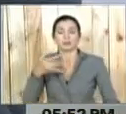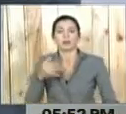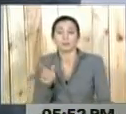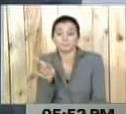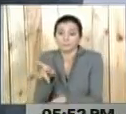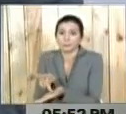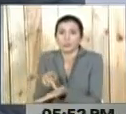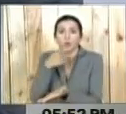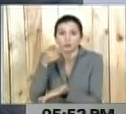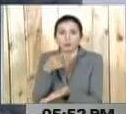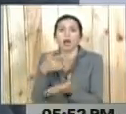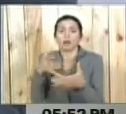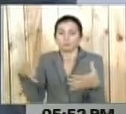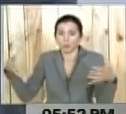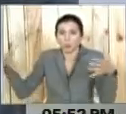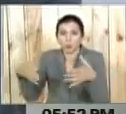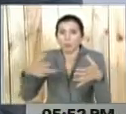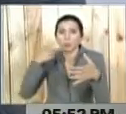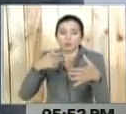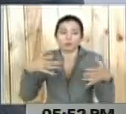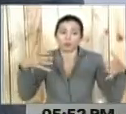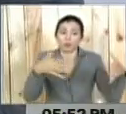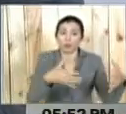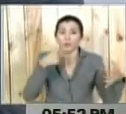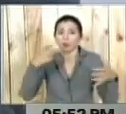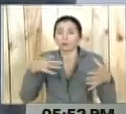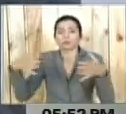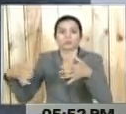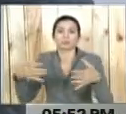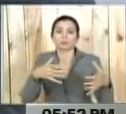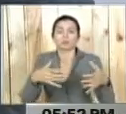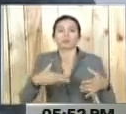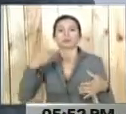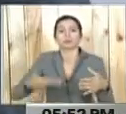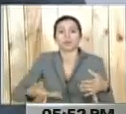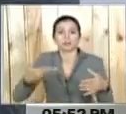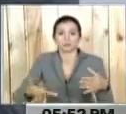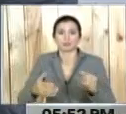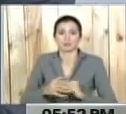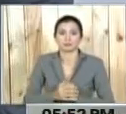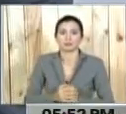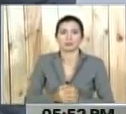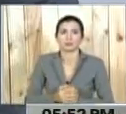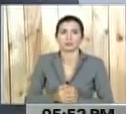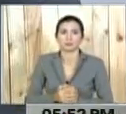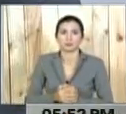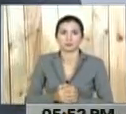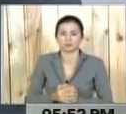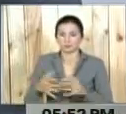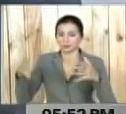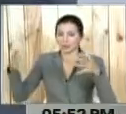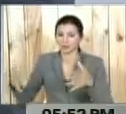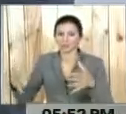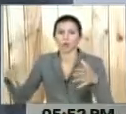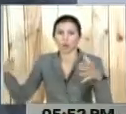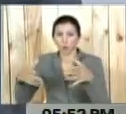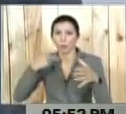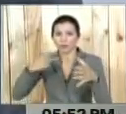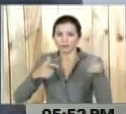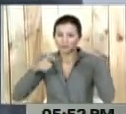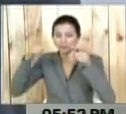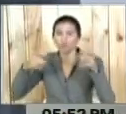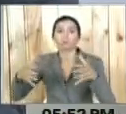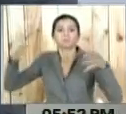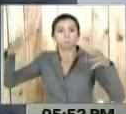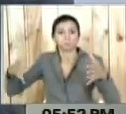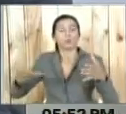política bien importante, bien consolidada en el sector que estamos identificados con este proceso, y hay un